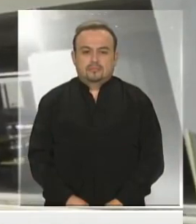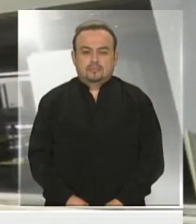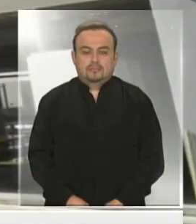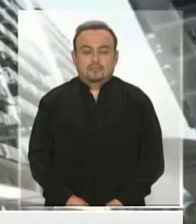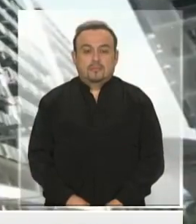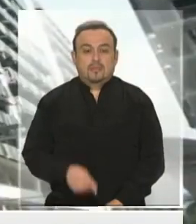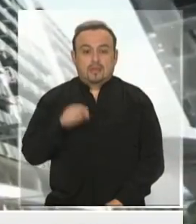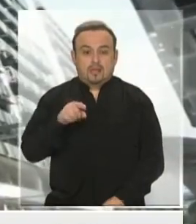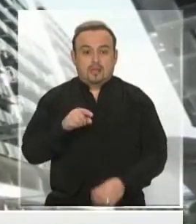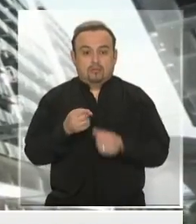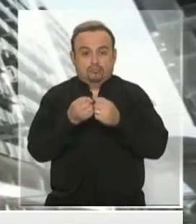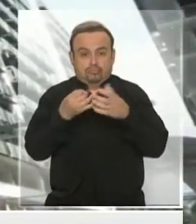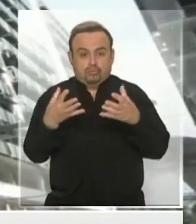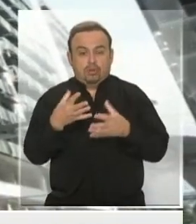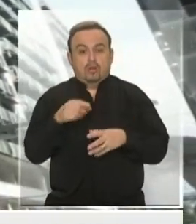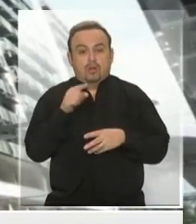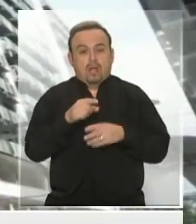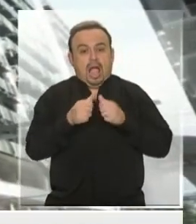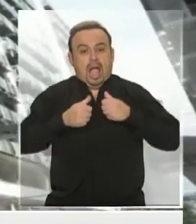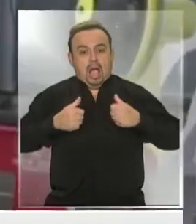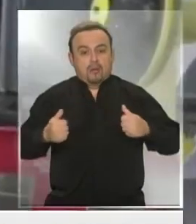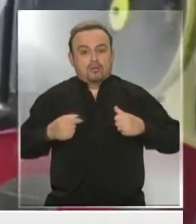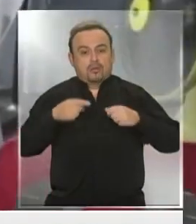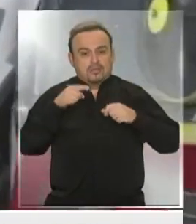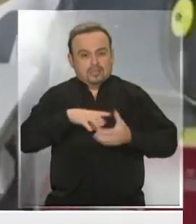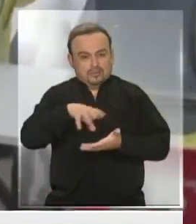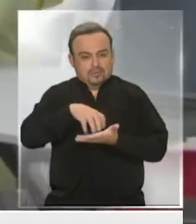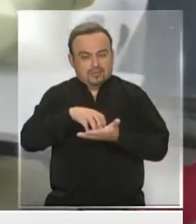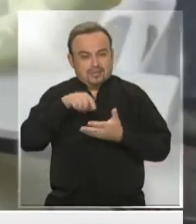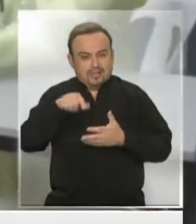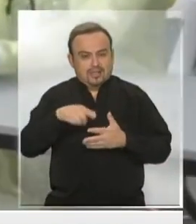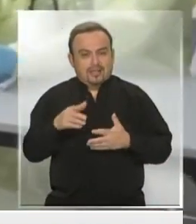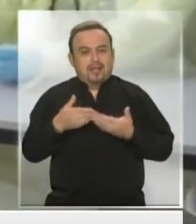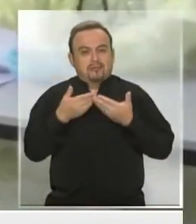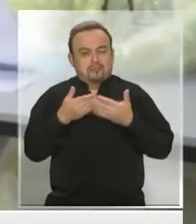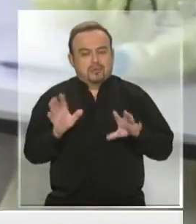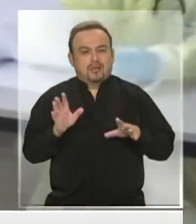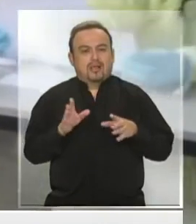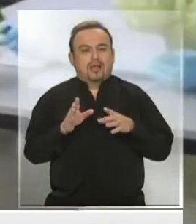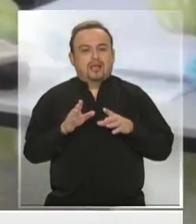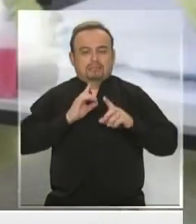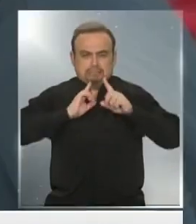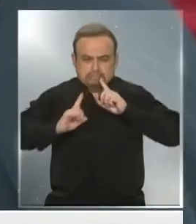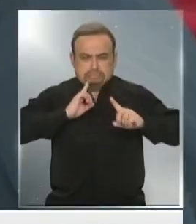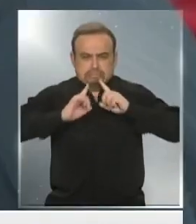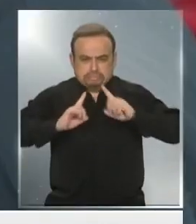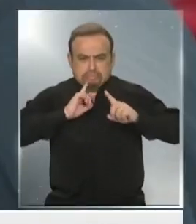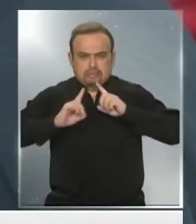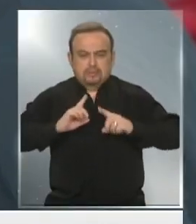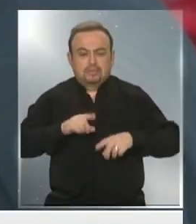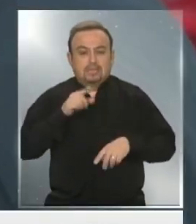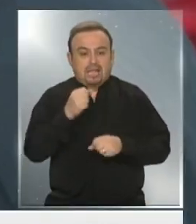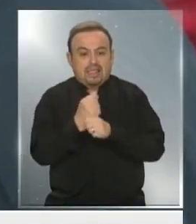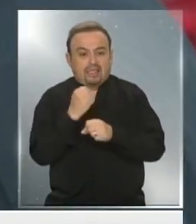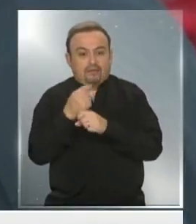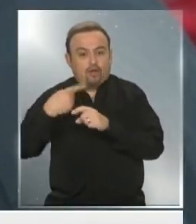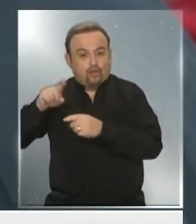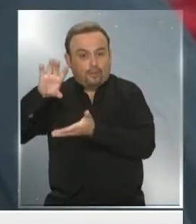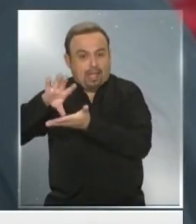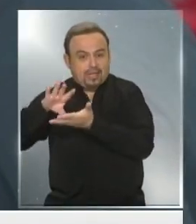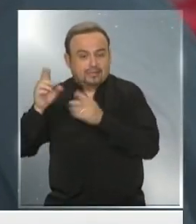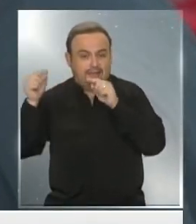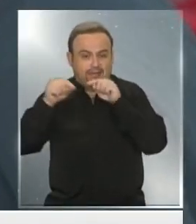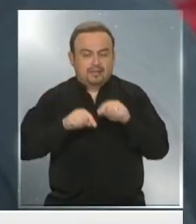los casos aumentaron desde que las autoridades de la ciudad de estado comenzaron a realizar exámenes a estos trabajadores extranjeros